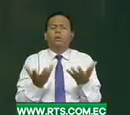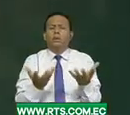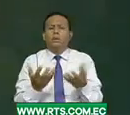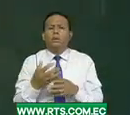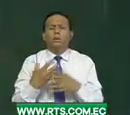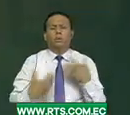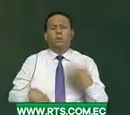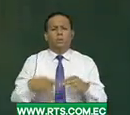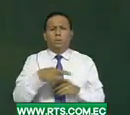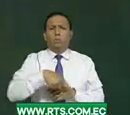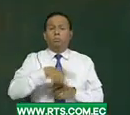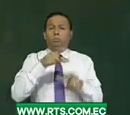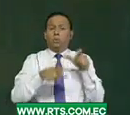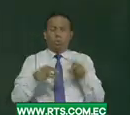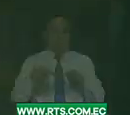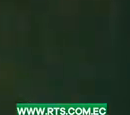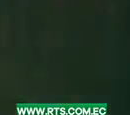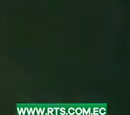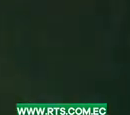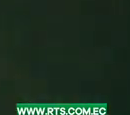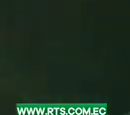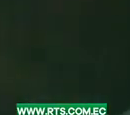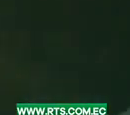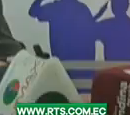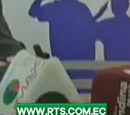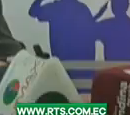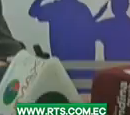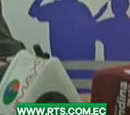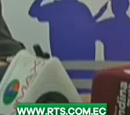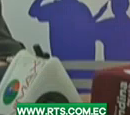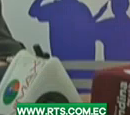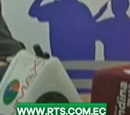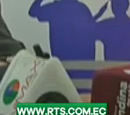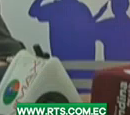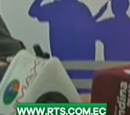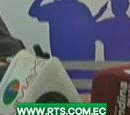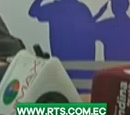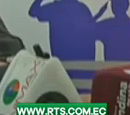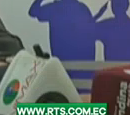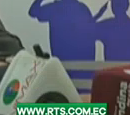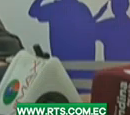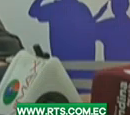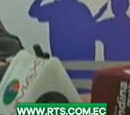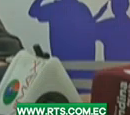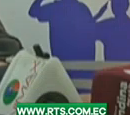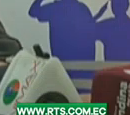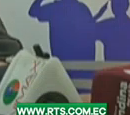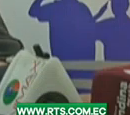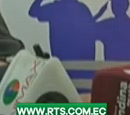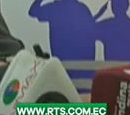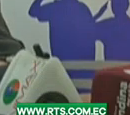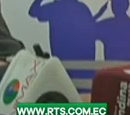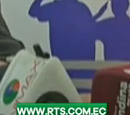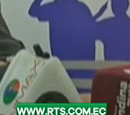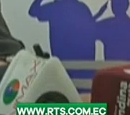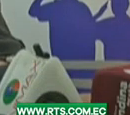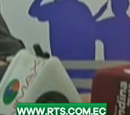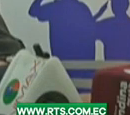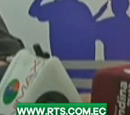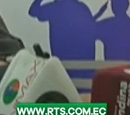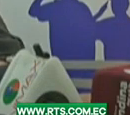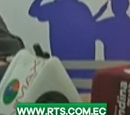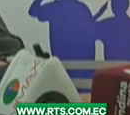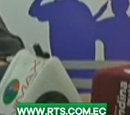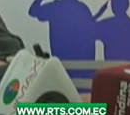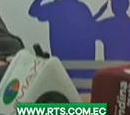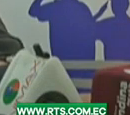que pocos se atrevían a comentar y creer. La hoy occisa habría salido del domicilio a tratar de hablar